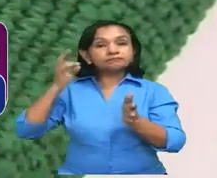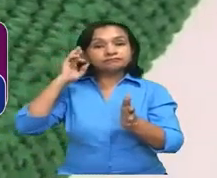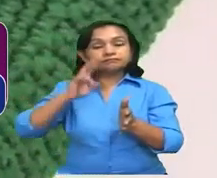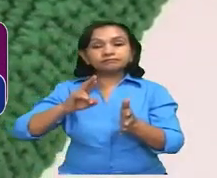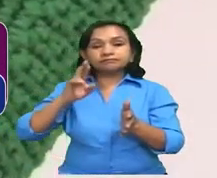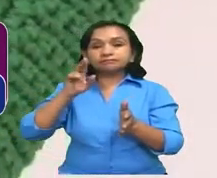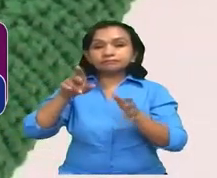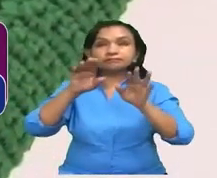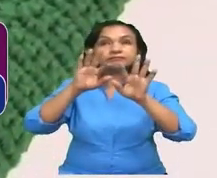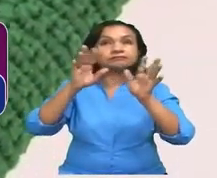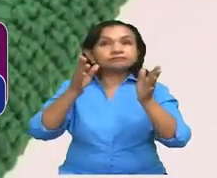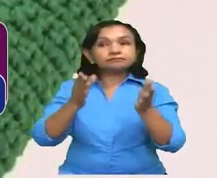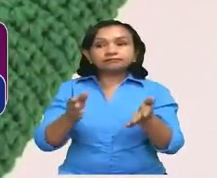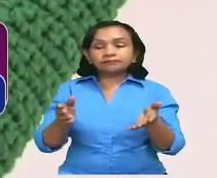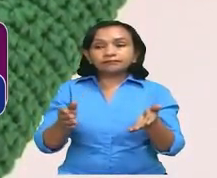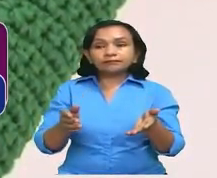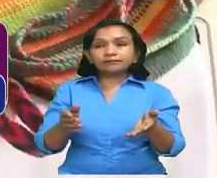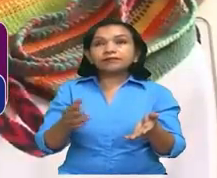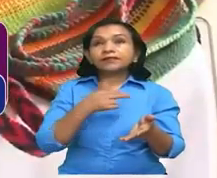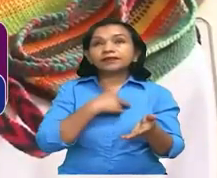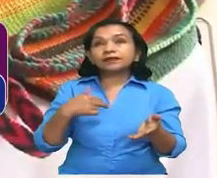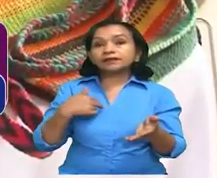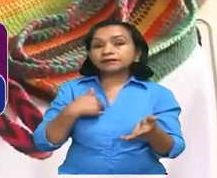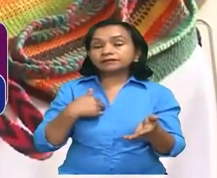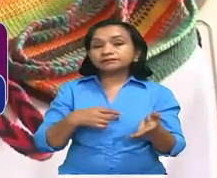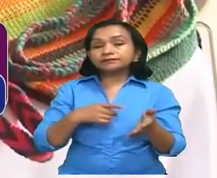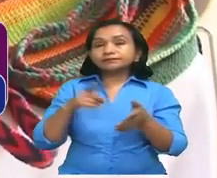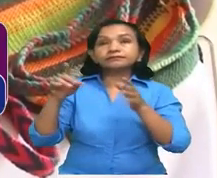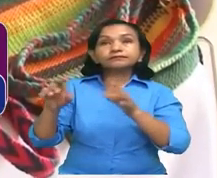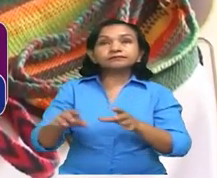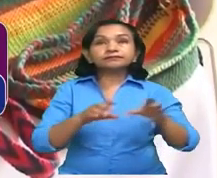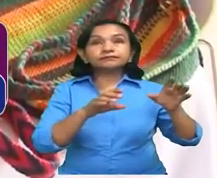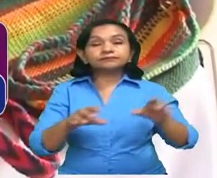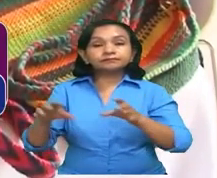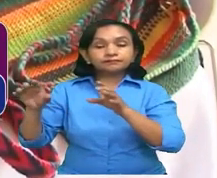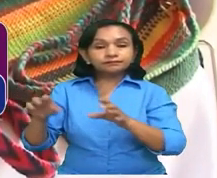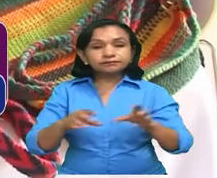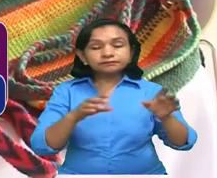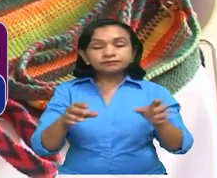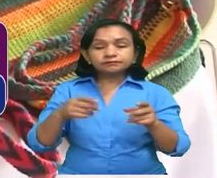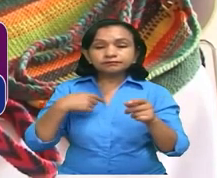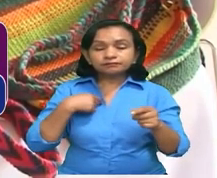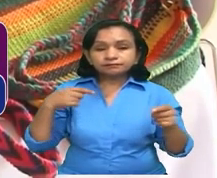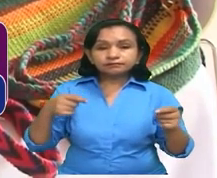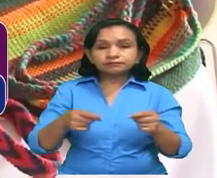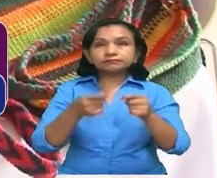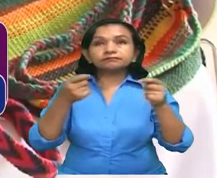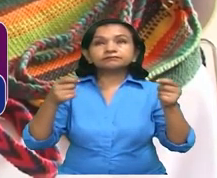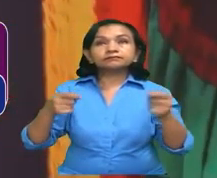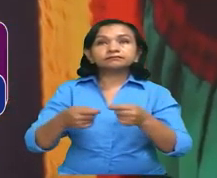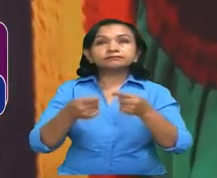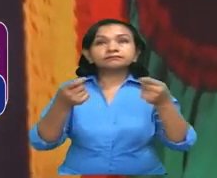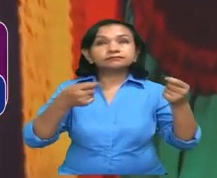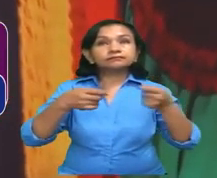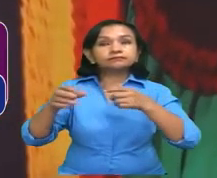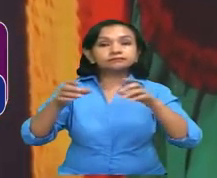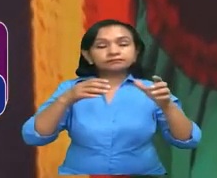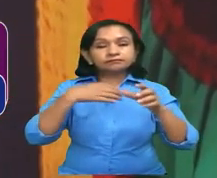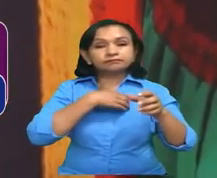en Nicatur, ¿no? Esa aparte de las hamacas tenemos los bolsos, o sea, tenemos accesorios, es